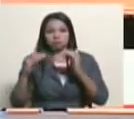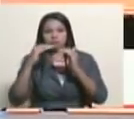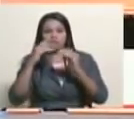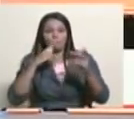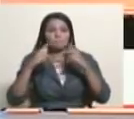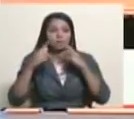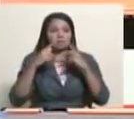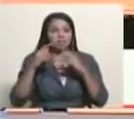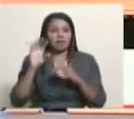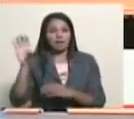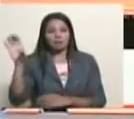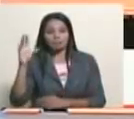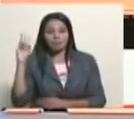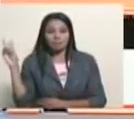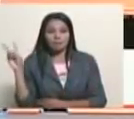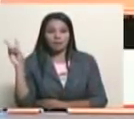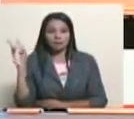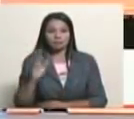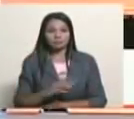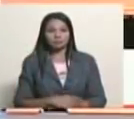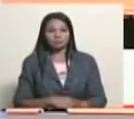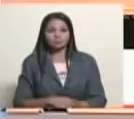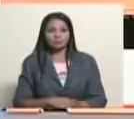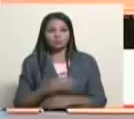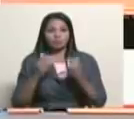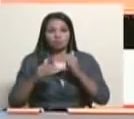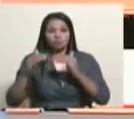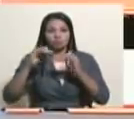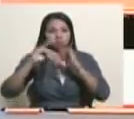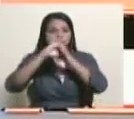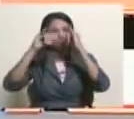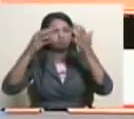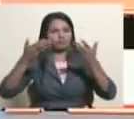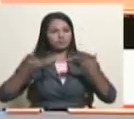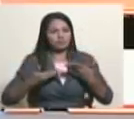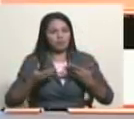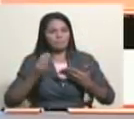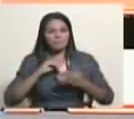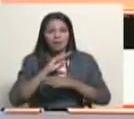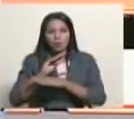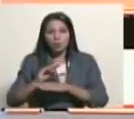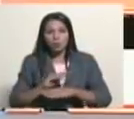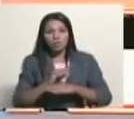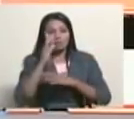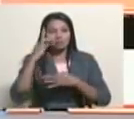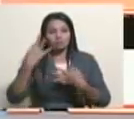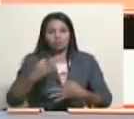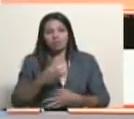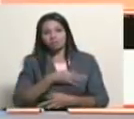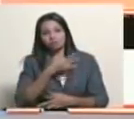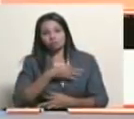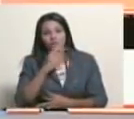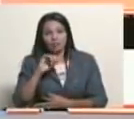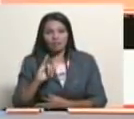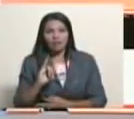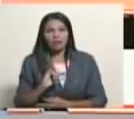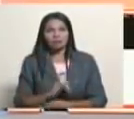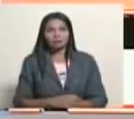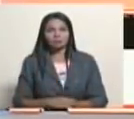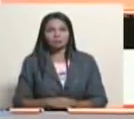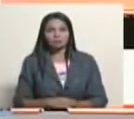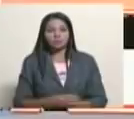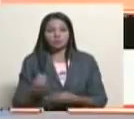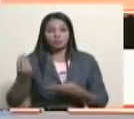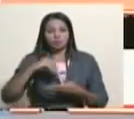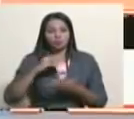política para el país, la mayor suma de felicidad, protección y seguridad social y la mayor